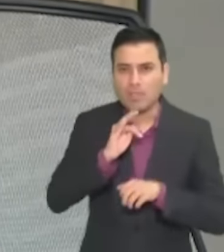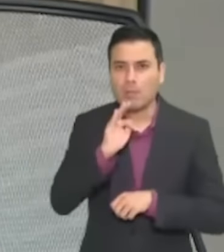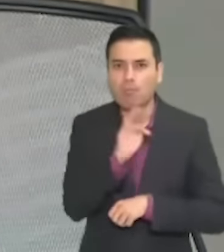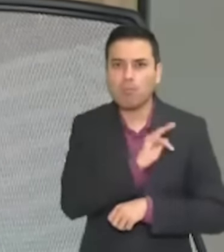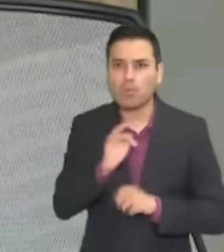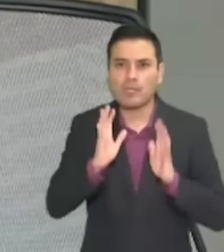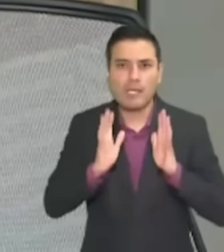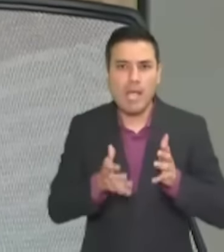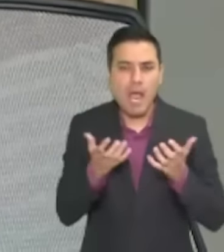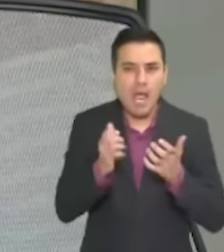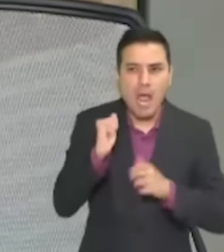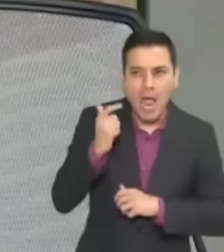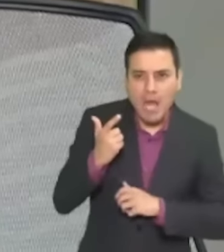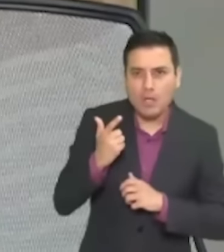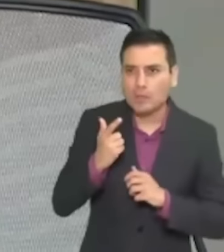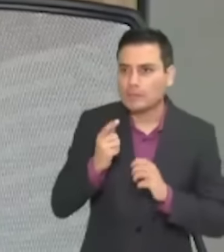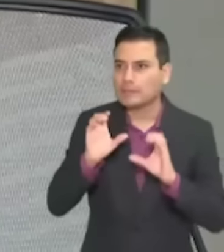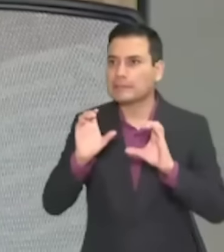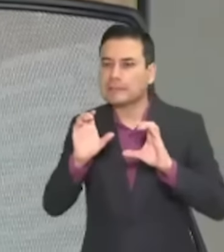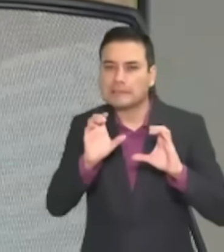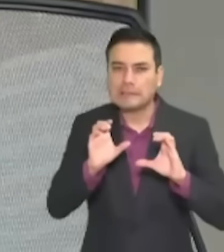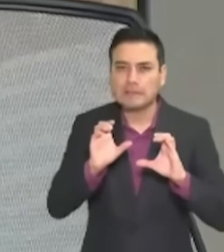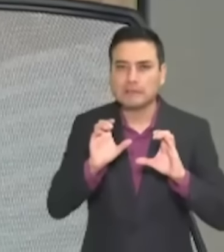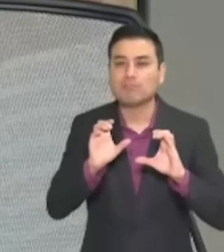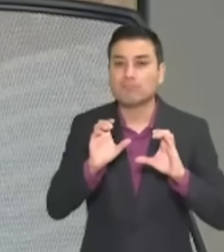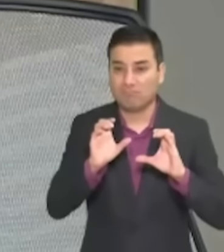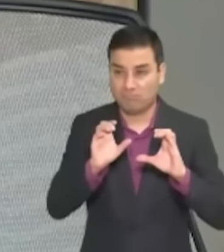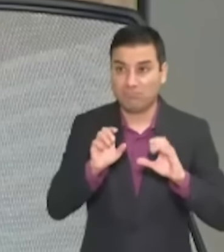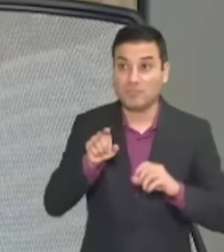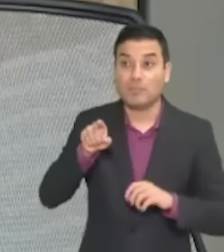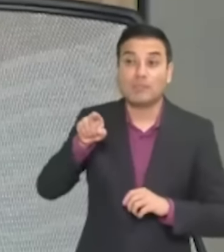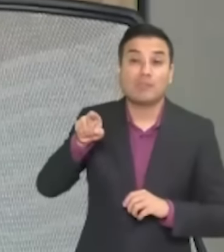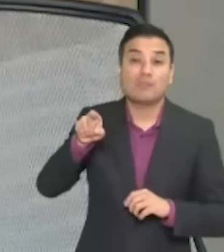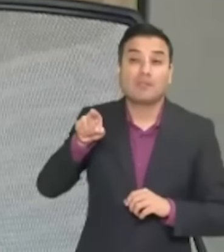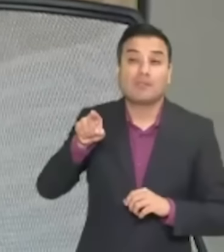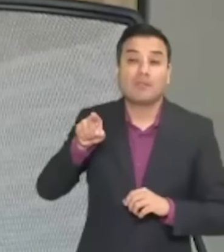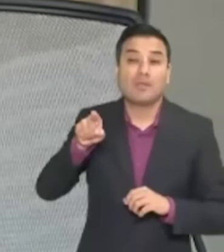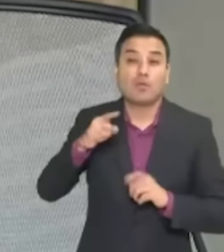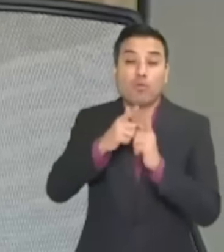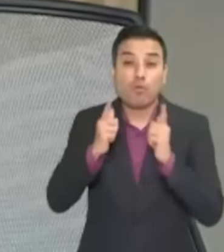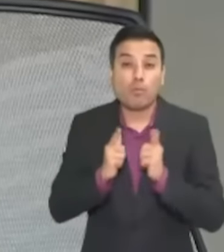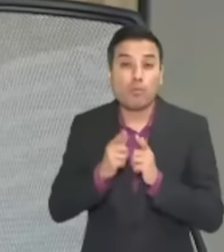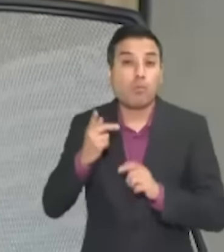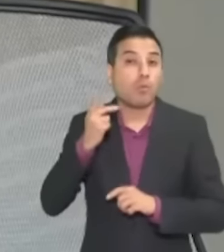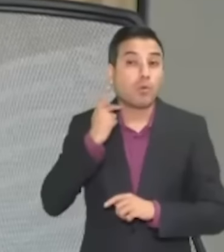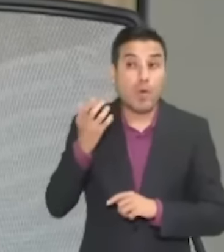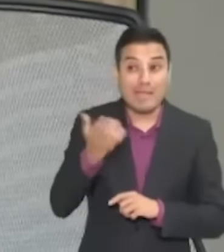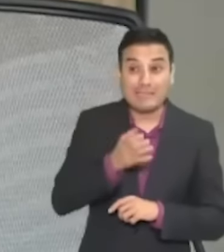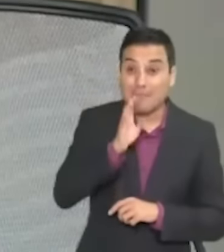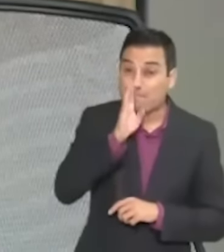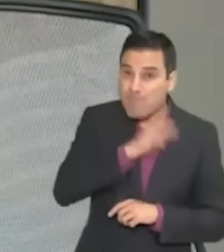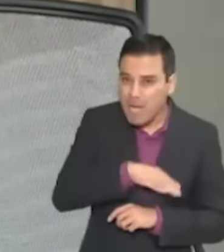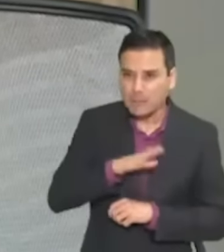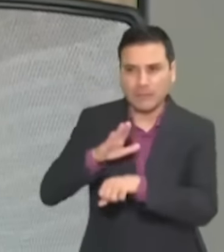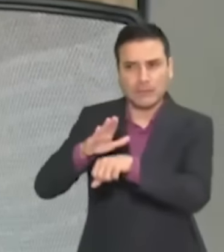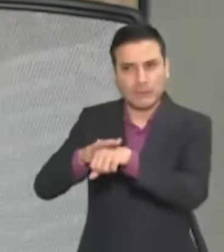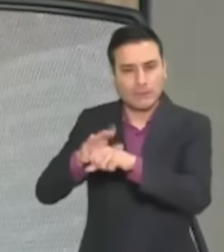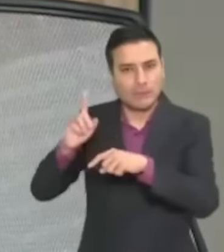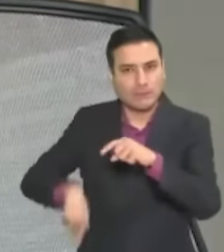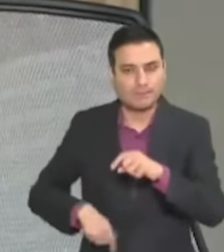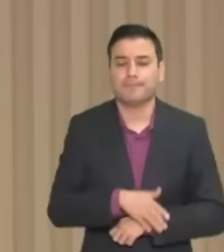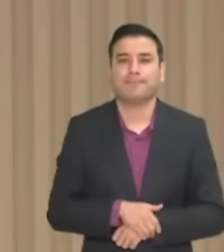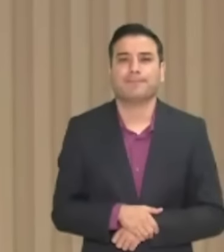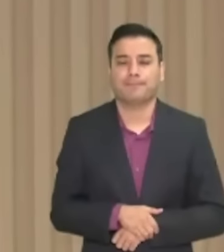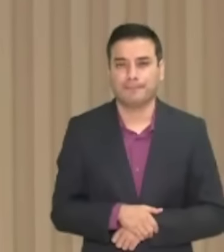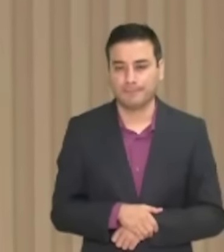dictar medidas cautelares y se suspenda inmediatamente aquella conducta que se detecte que puede ser contraria a la norma.